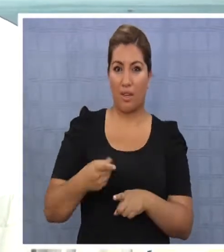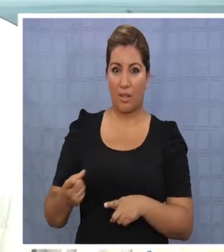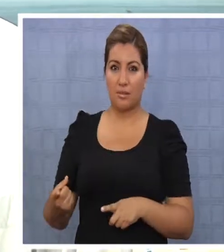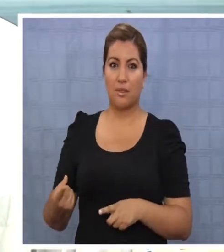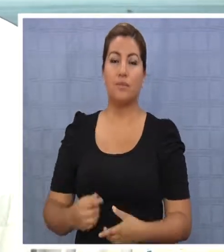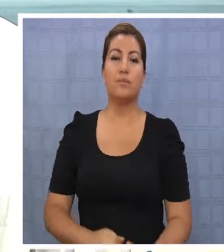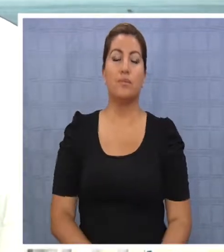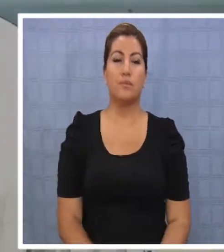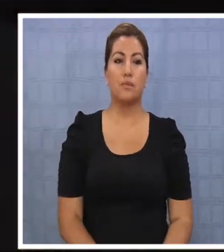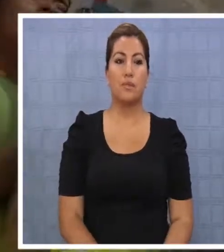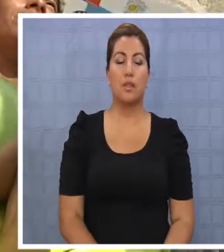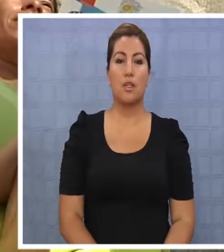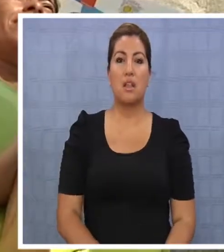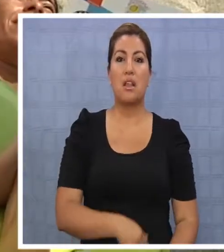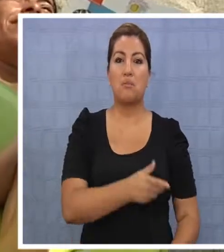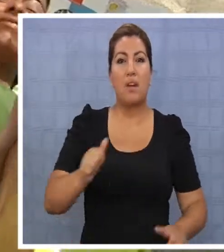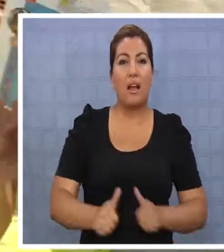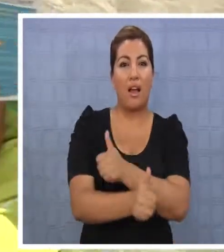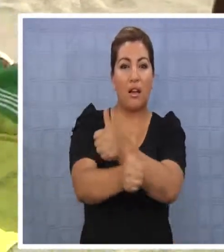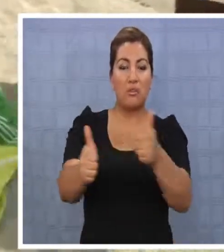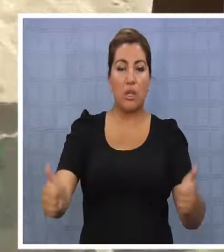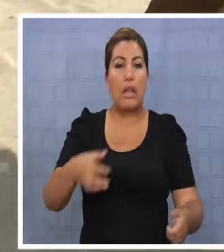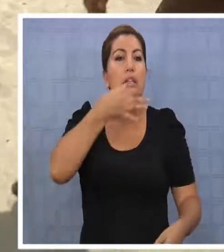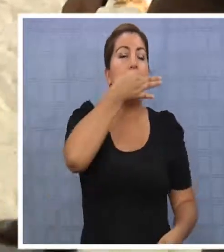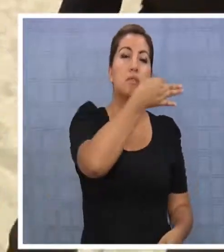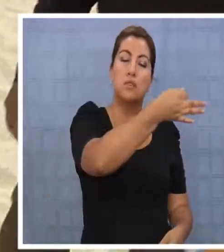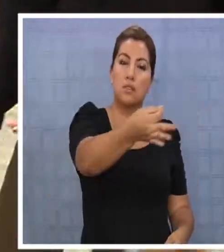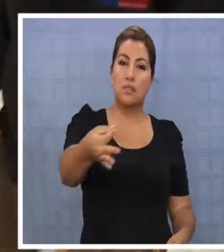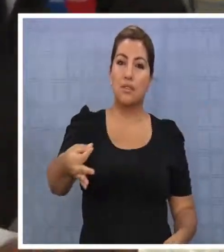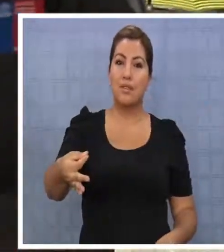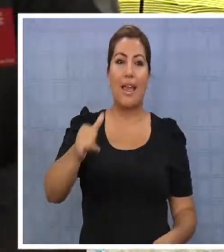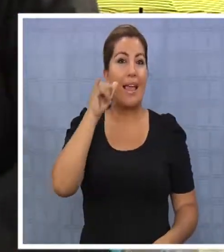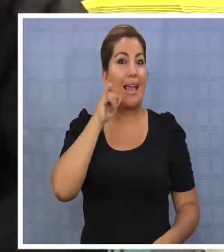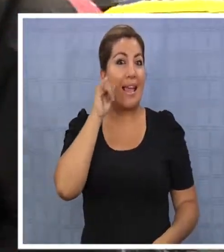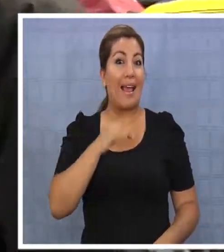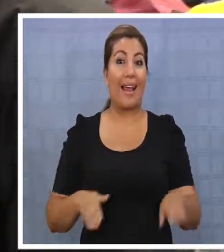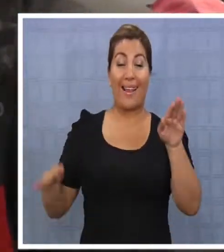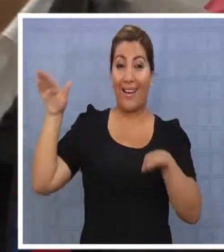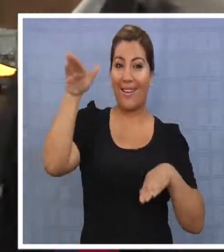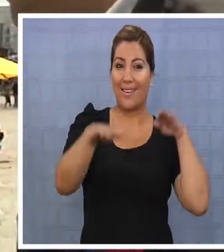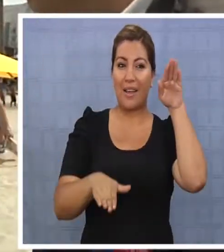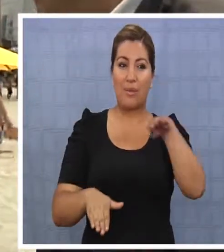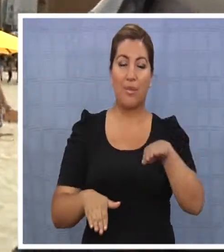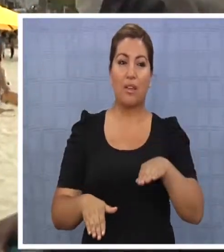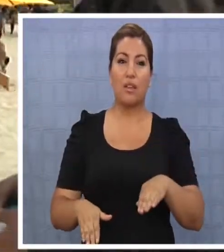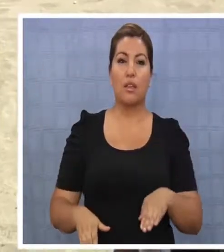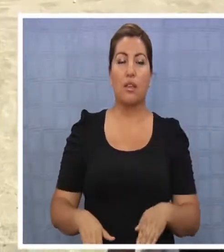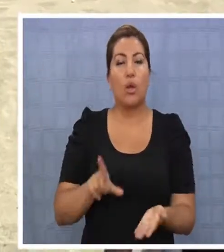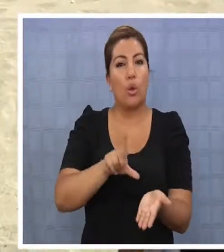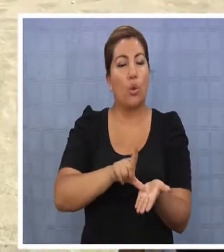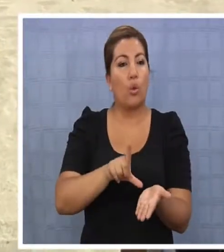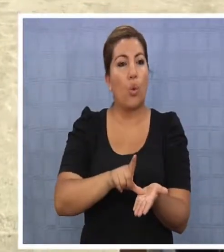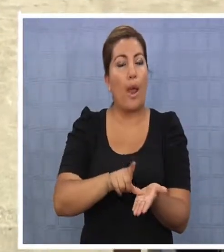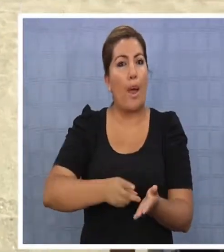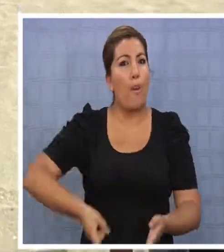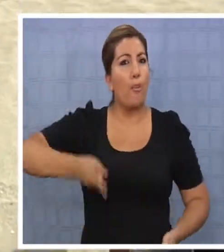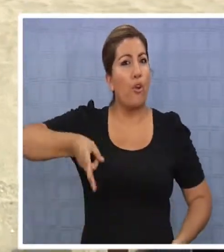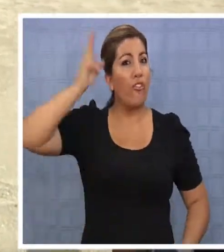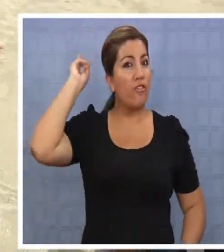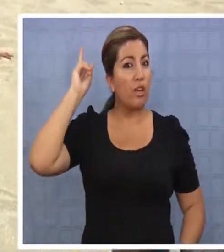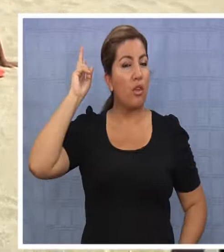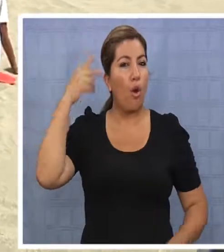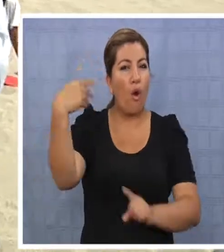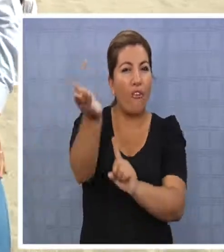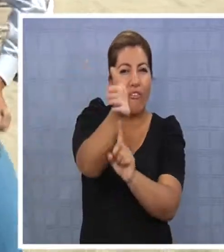importante en el resultado final. Por eso las autoridades recomendaron a quienes estaban en la playa no bañarse en lugares